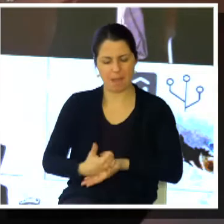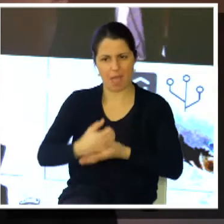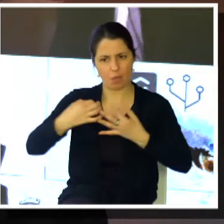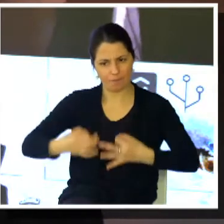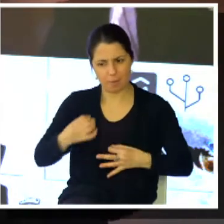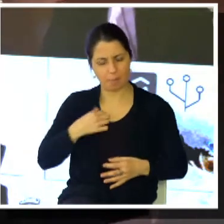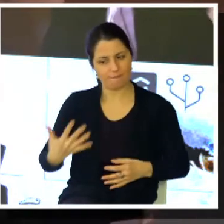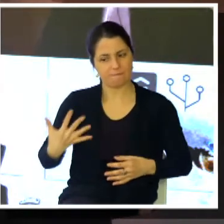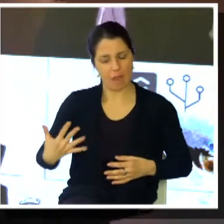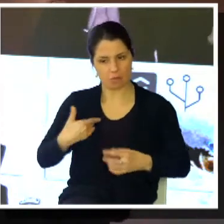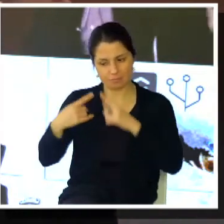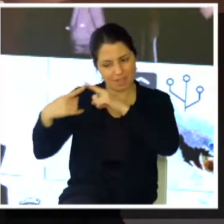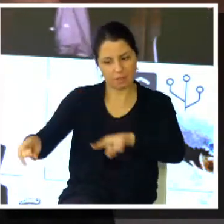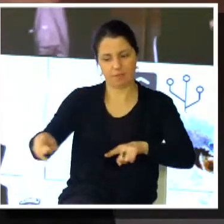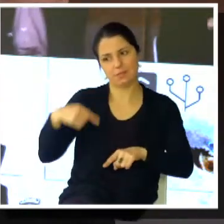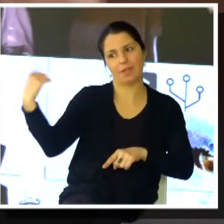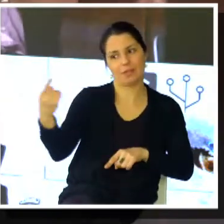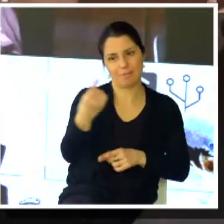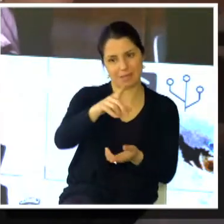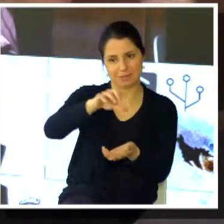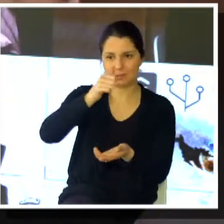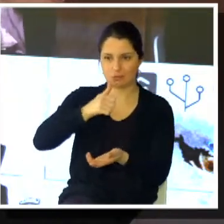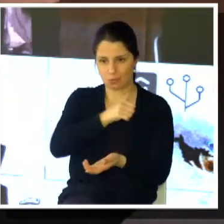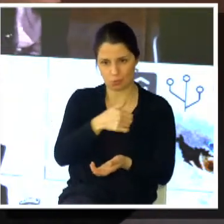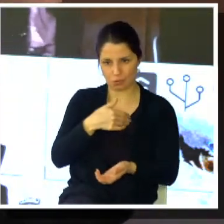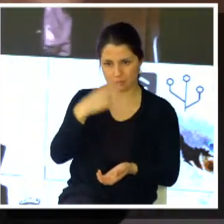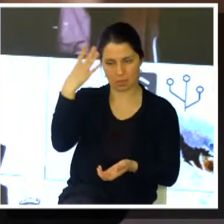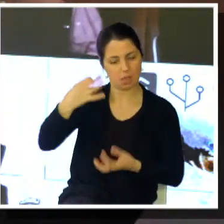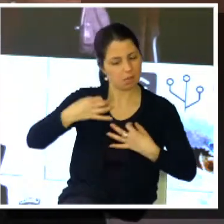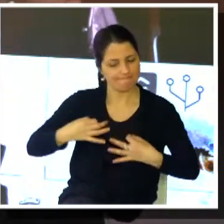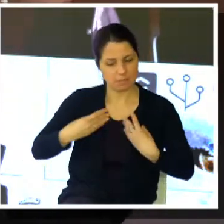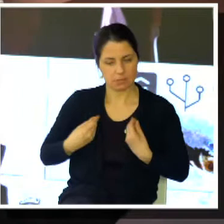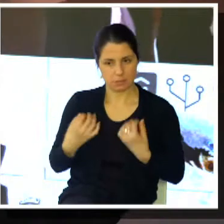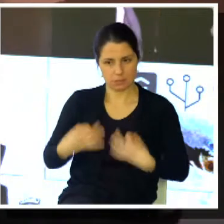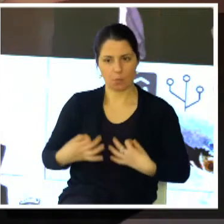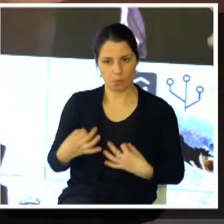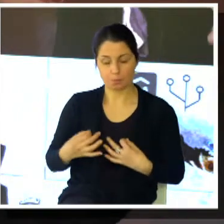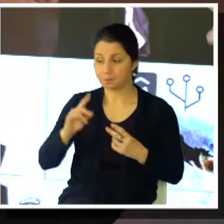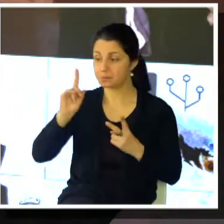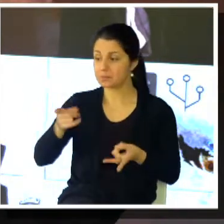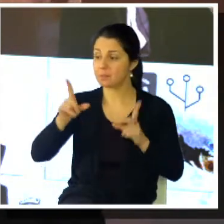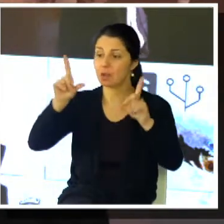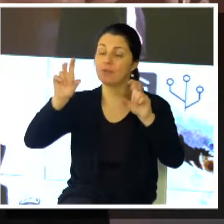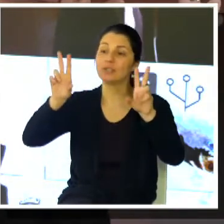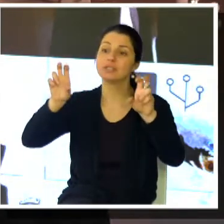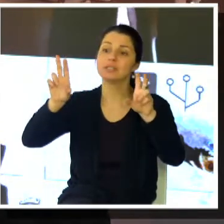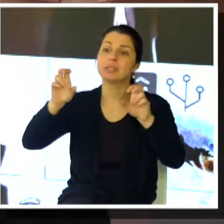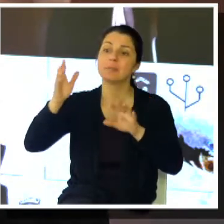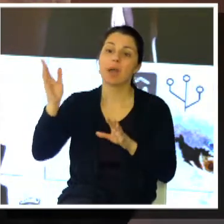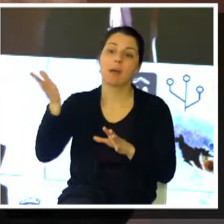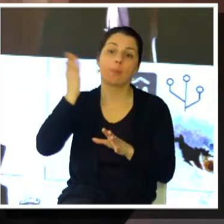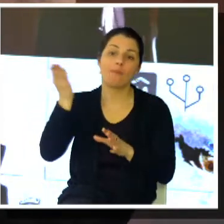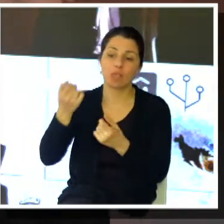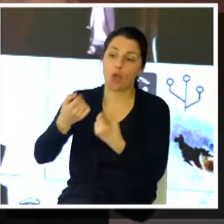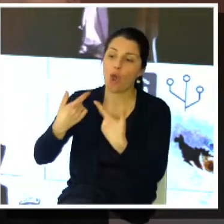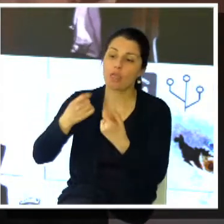nuestros valores y de nuestros diferenciales respecto a otras soluciones. Después obviamente que todo lo que tiene que ver con el marco de proveedores de dispositivos también